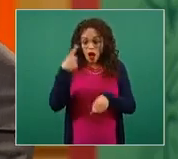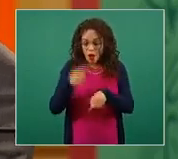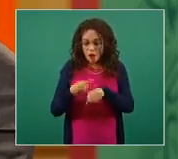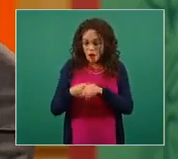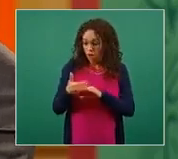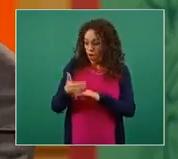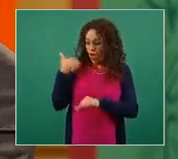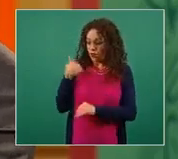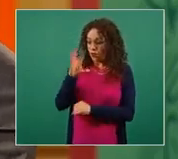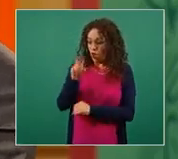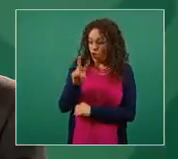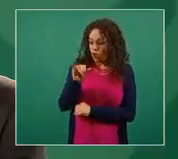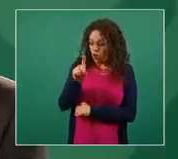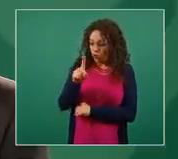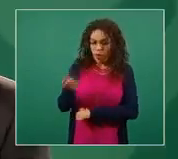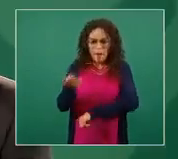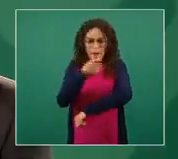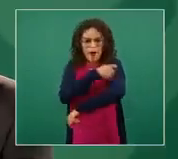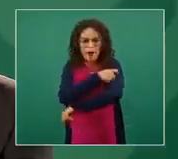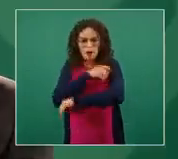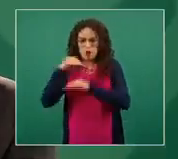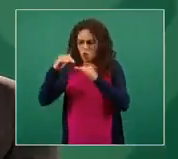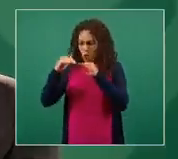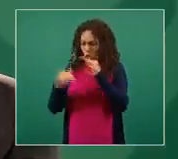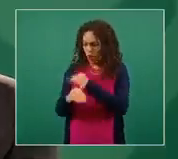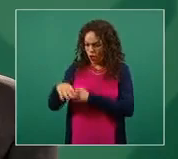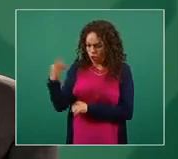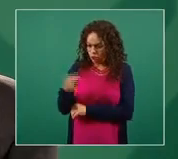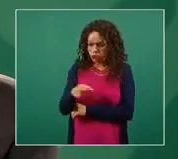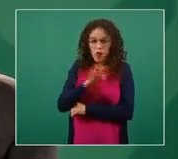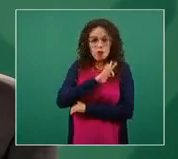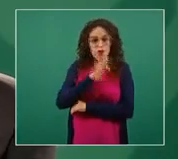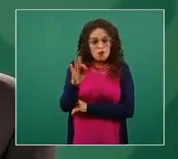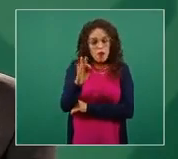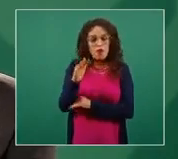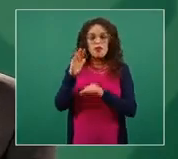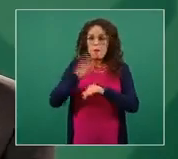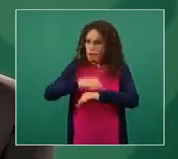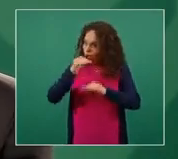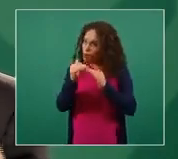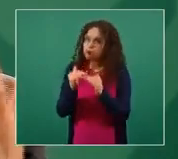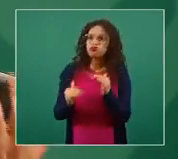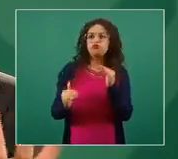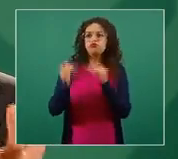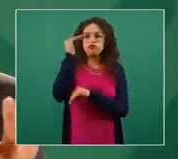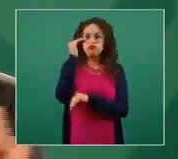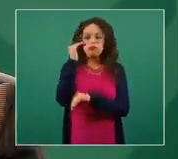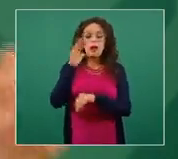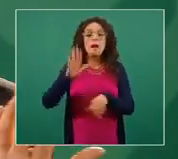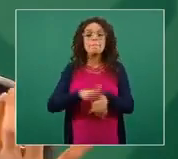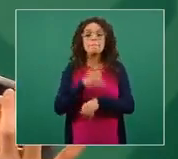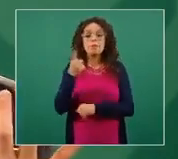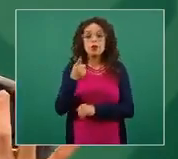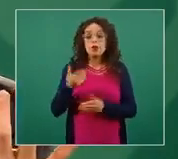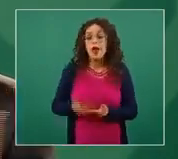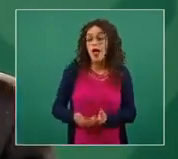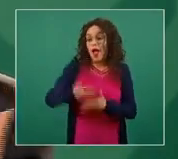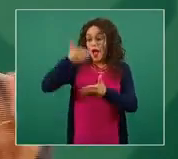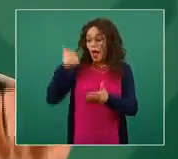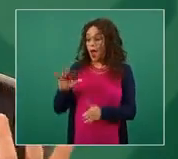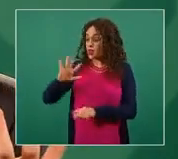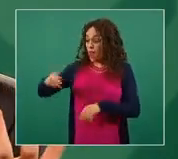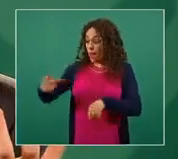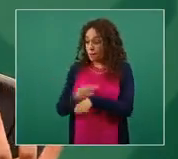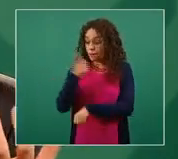baja eficacia podría tener un efecto más alto. ¿Por qué razón? Porque la infección natural previa, el